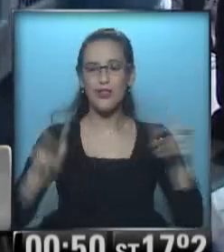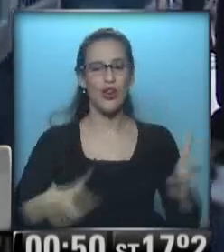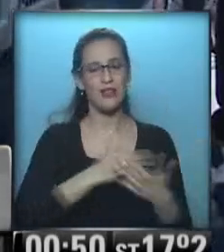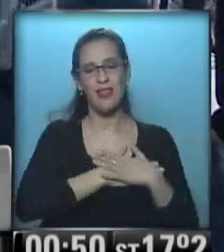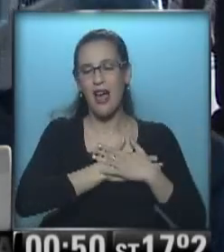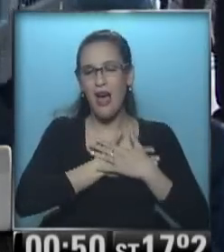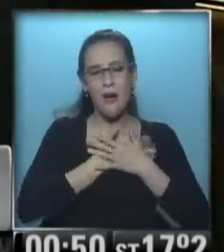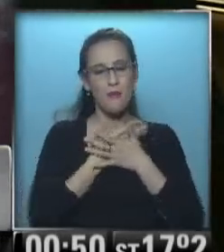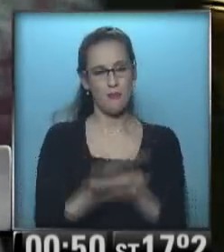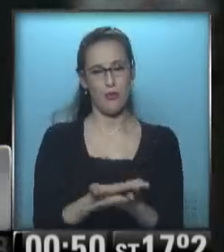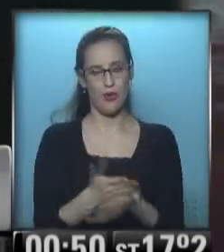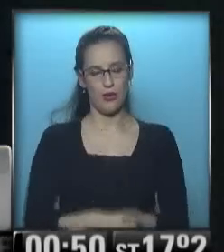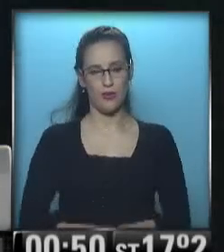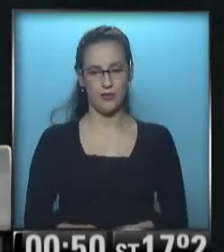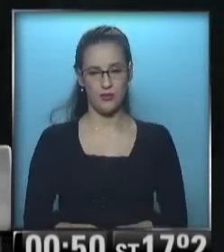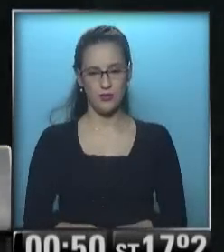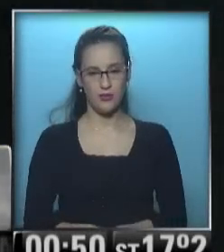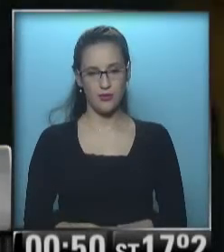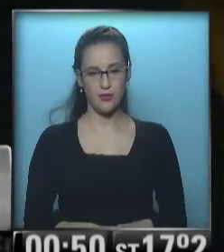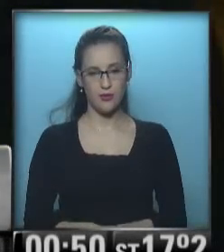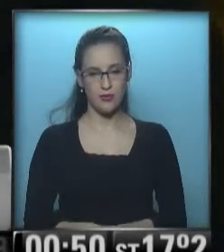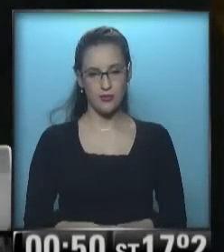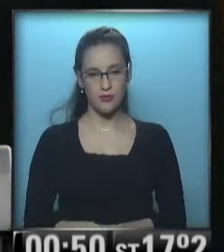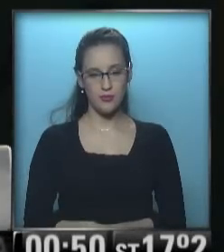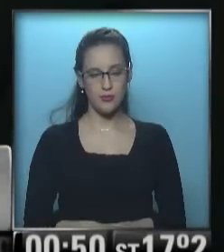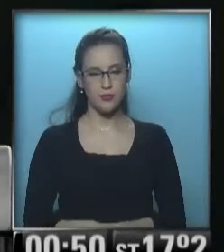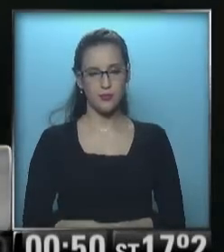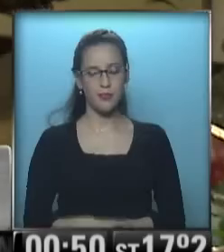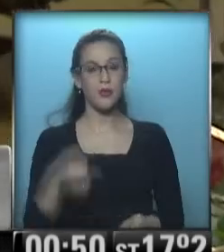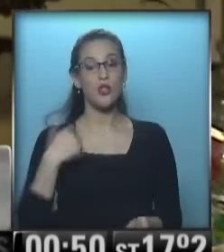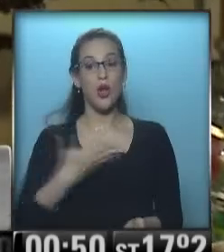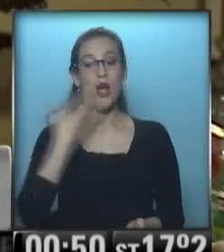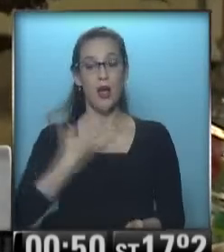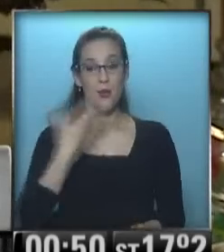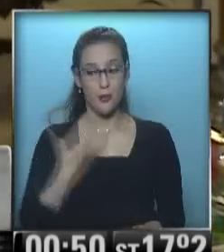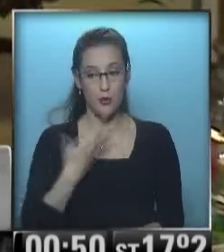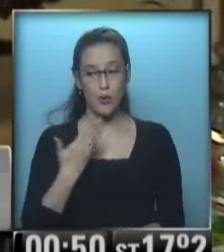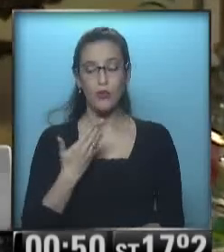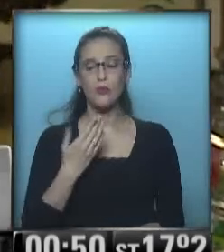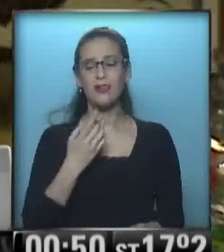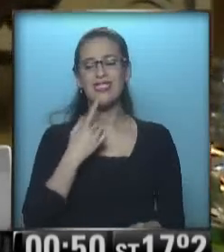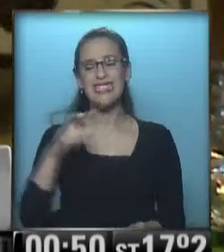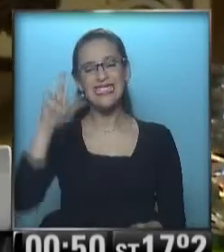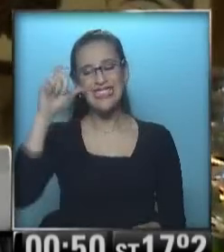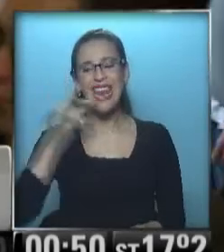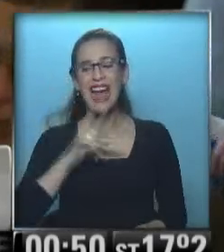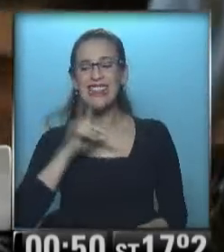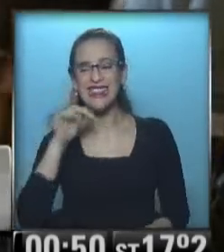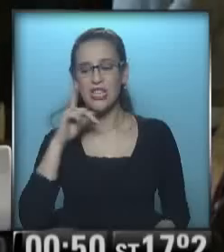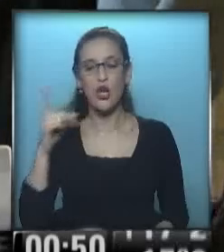eso en la gente, ¿no? Yo decía recién a los colegas ahí que Cerati es de las personas que nacen para